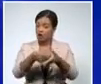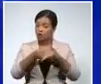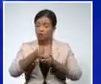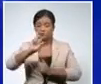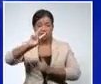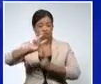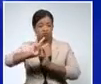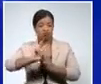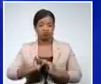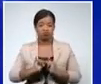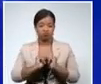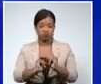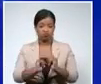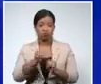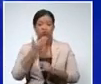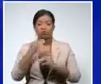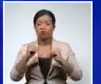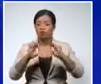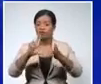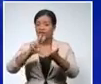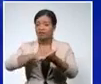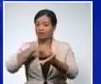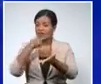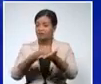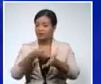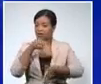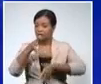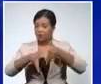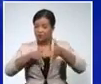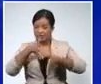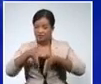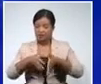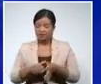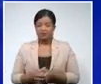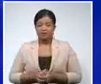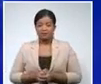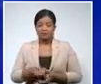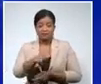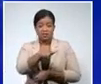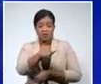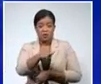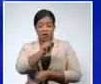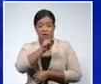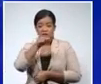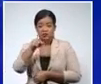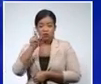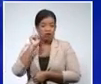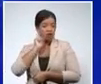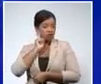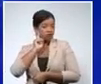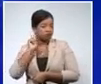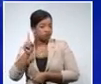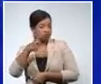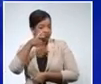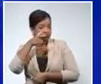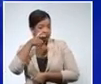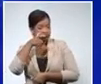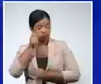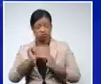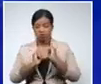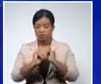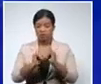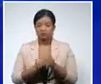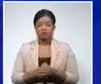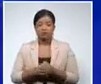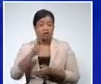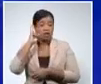transmisión, al intérprete de lenguas de señas y a todas las personas que escuchan la información. Recordando al